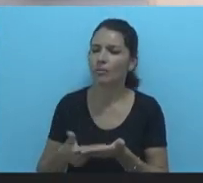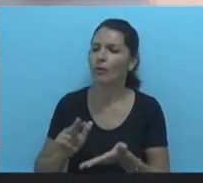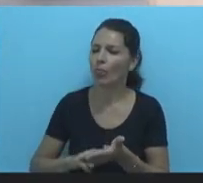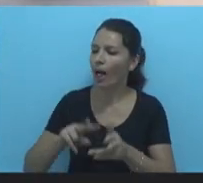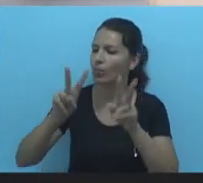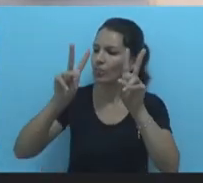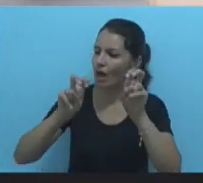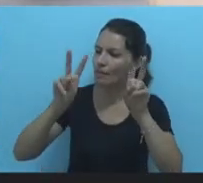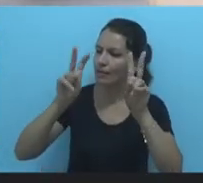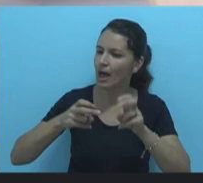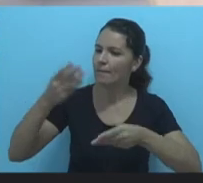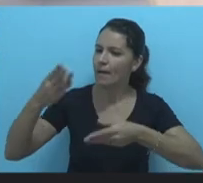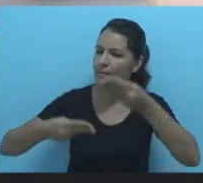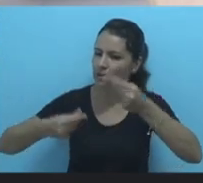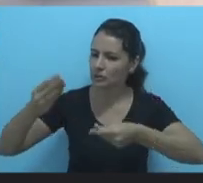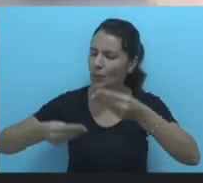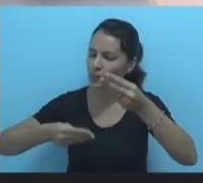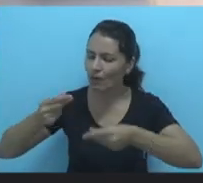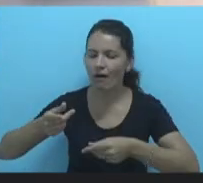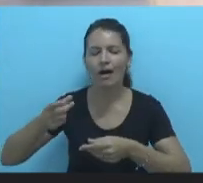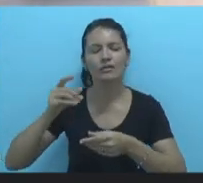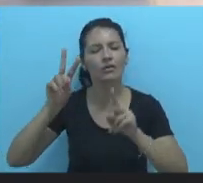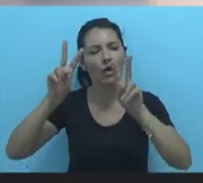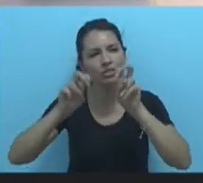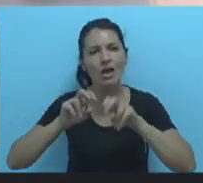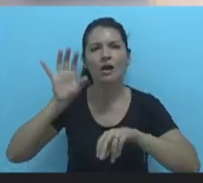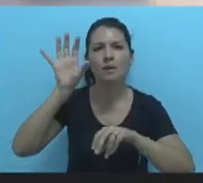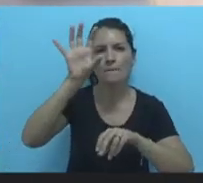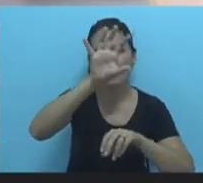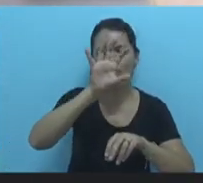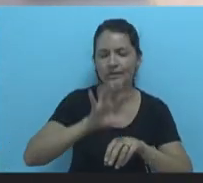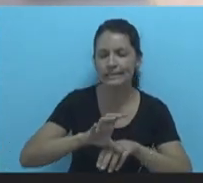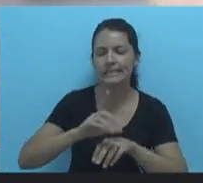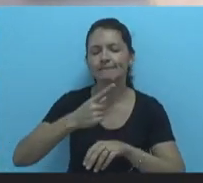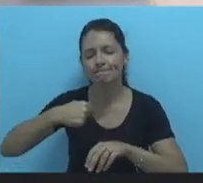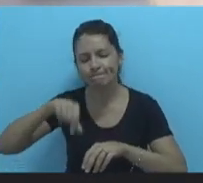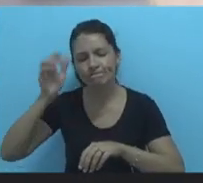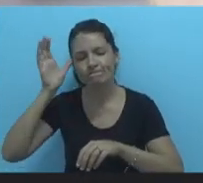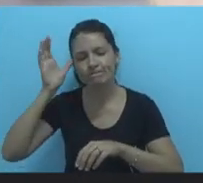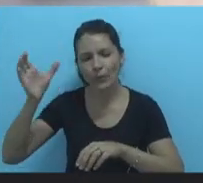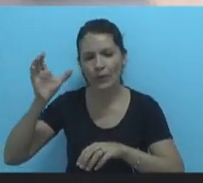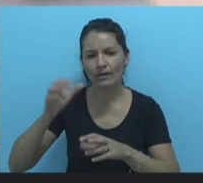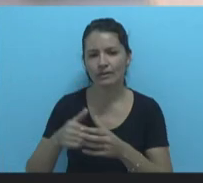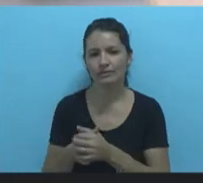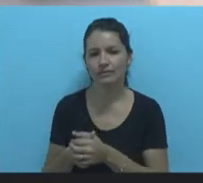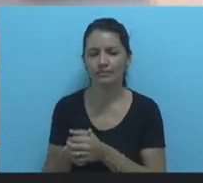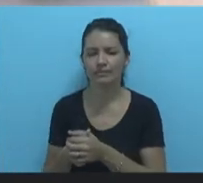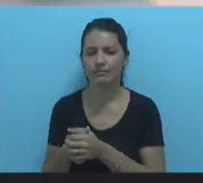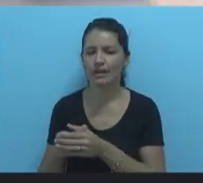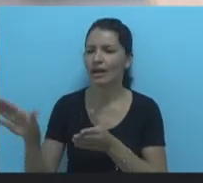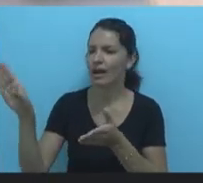la sanción del presupuesto nacional, con el tema del federalismo, simplemente hagamos una inserción en la versión taquigráfica y no tengamos